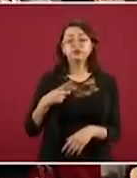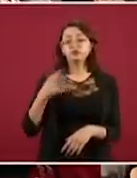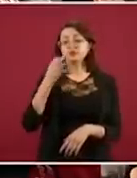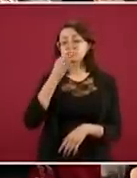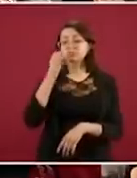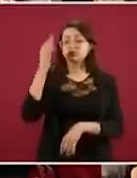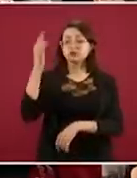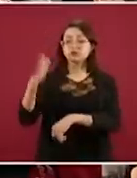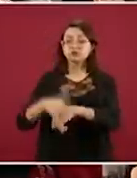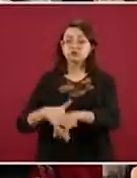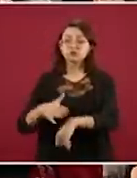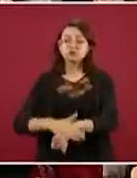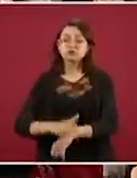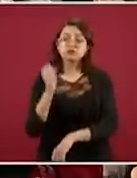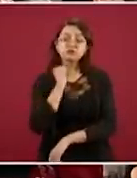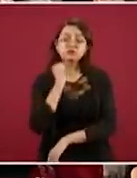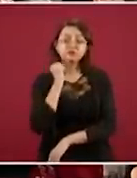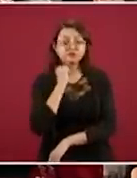al Senado de la República,